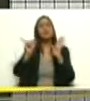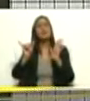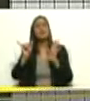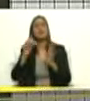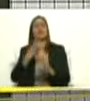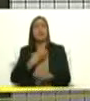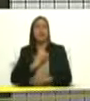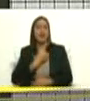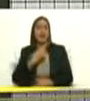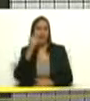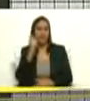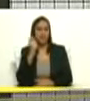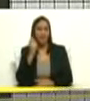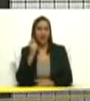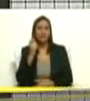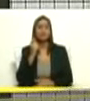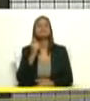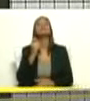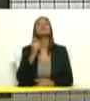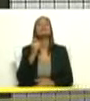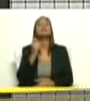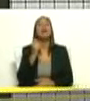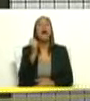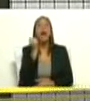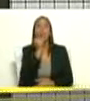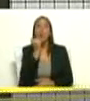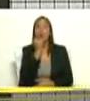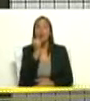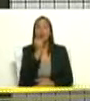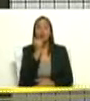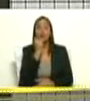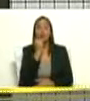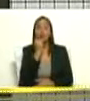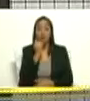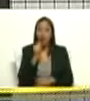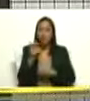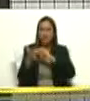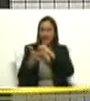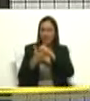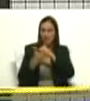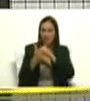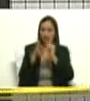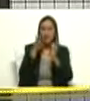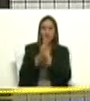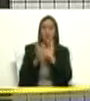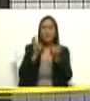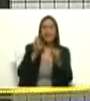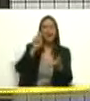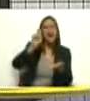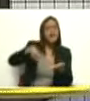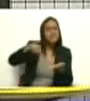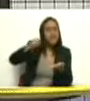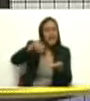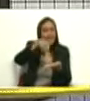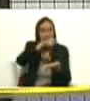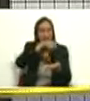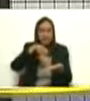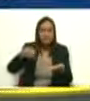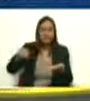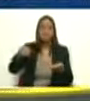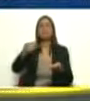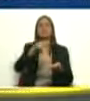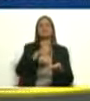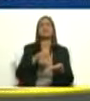de un Sabotaje electrónico a la las elecciones con un tema unas Tarjetas Te acuerdas di unas